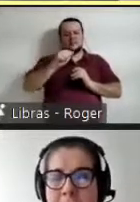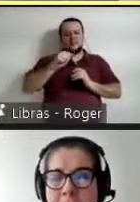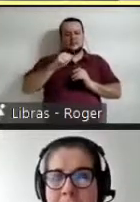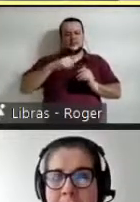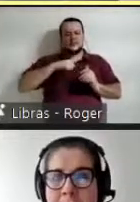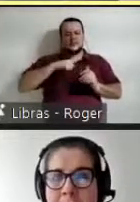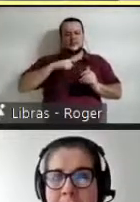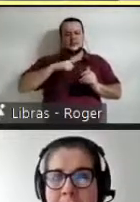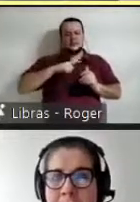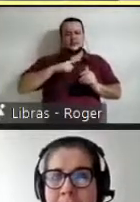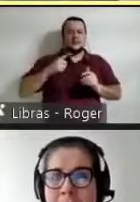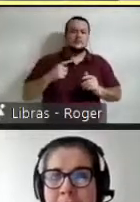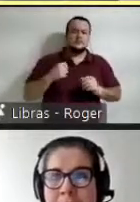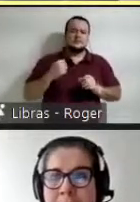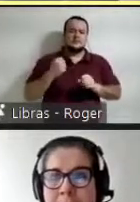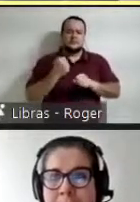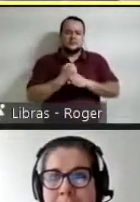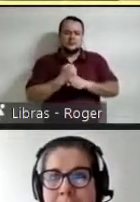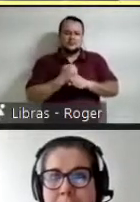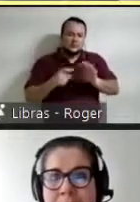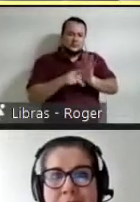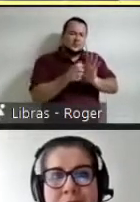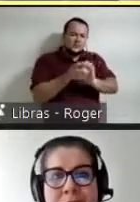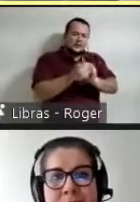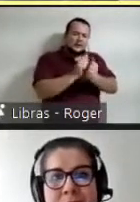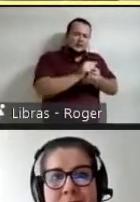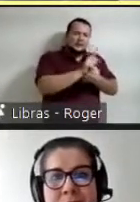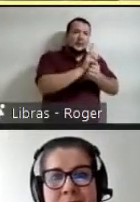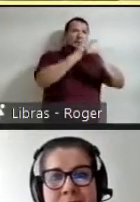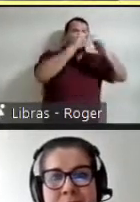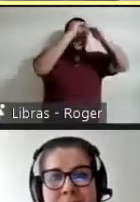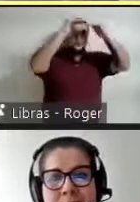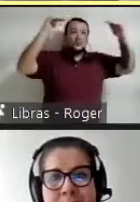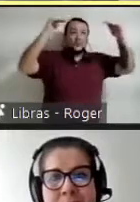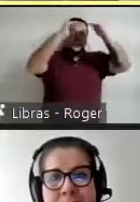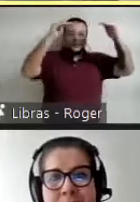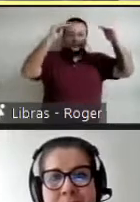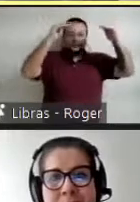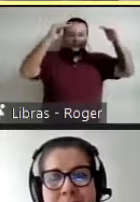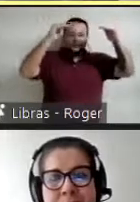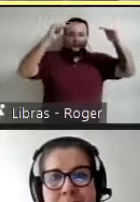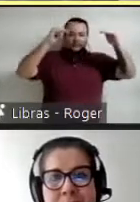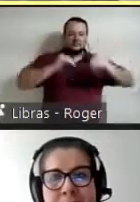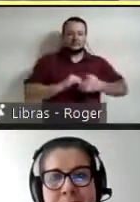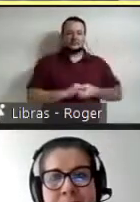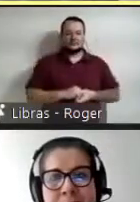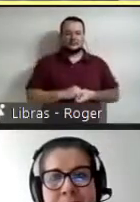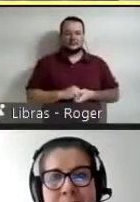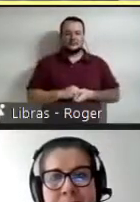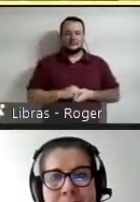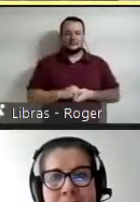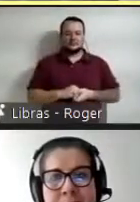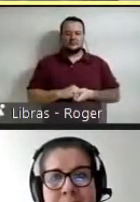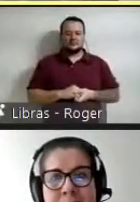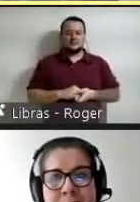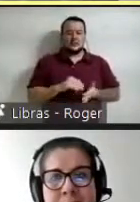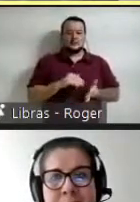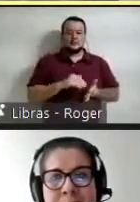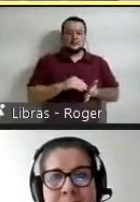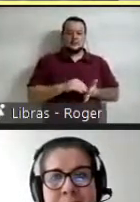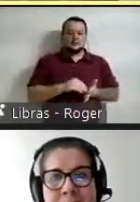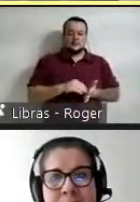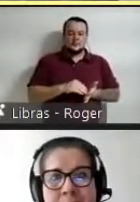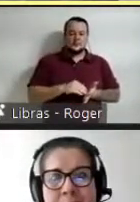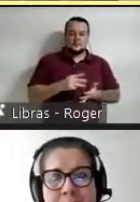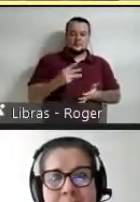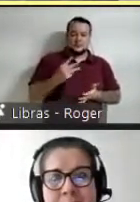este techo y por último el tercer grado de intervención corresponde a la estructura inserta en el área vacía del